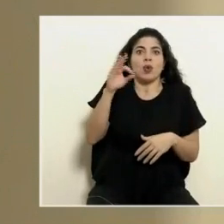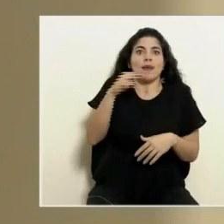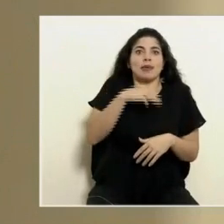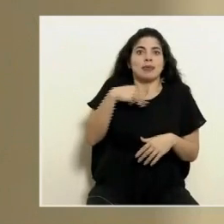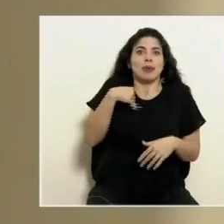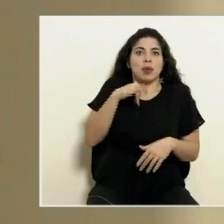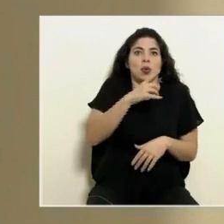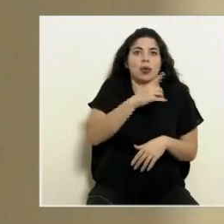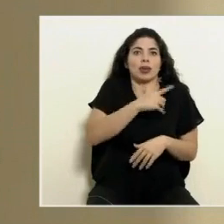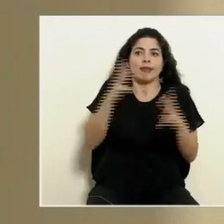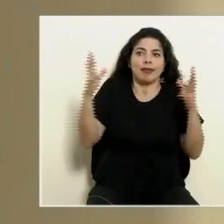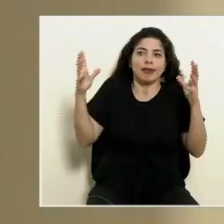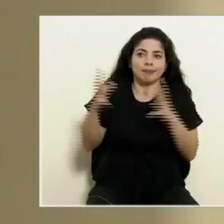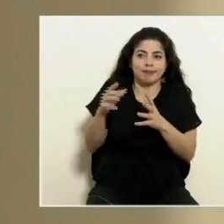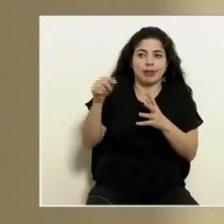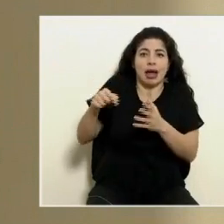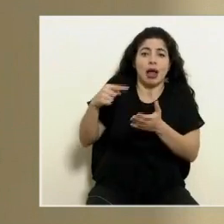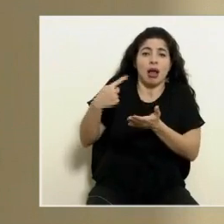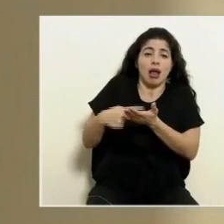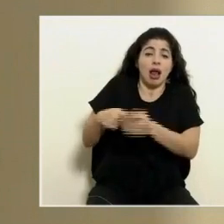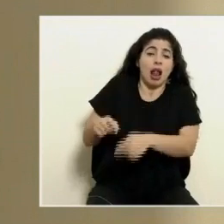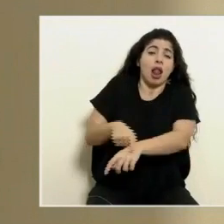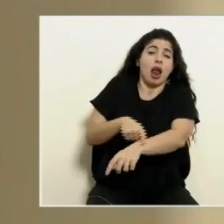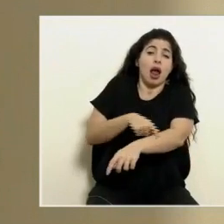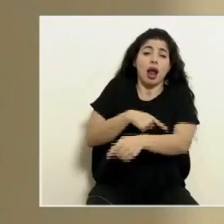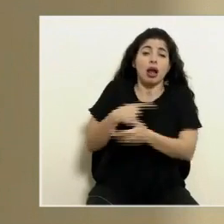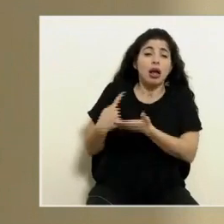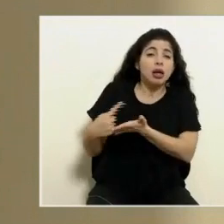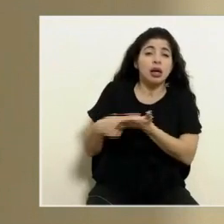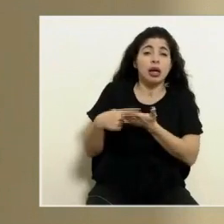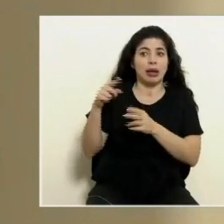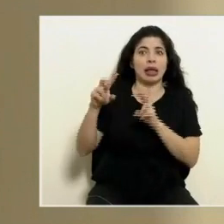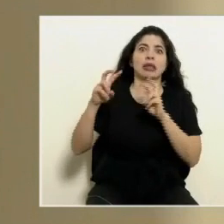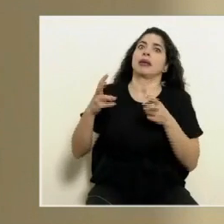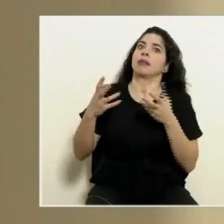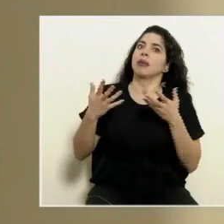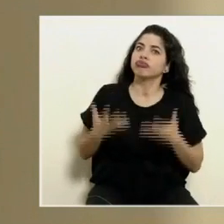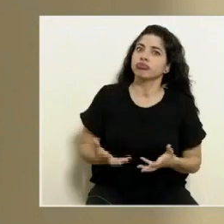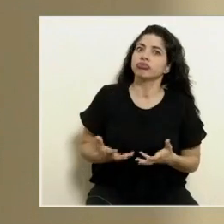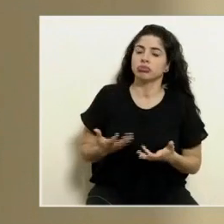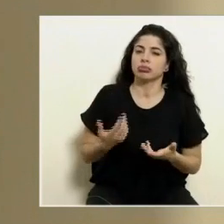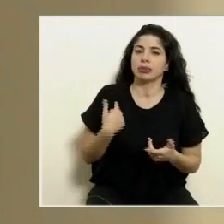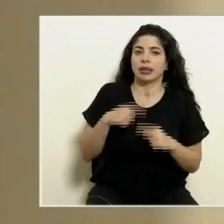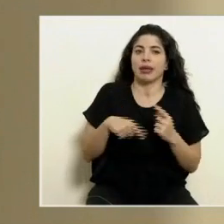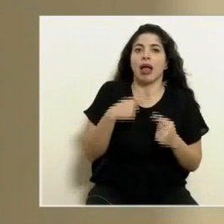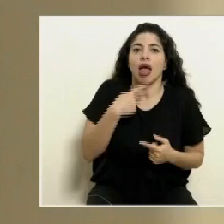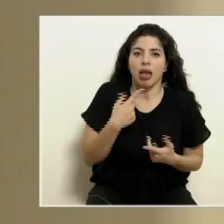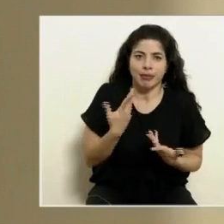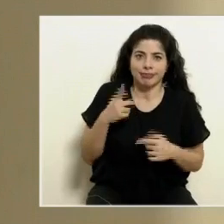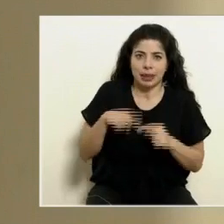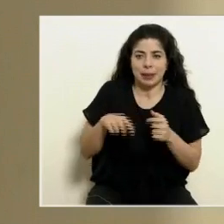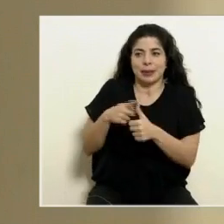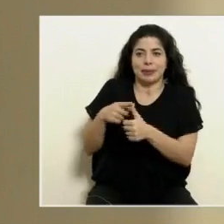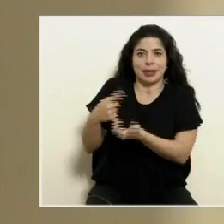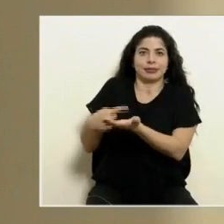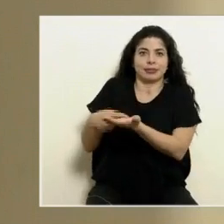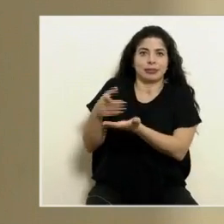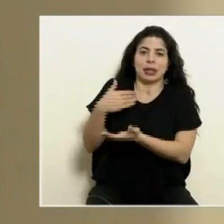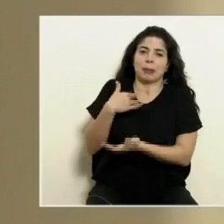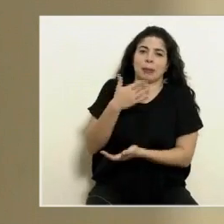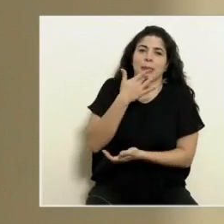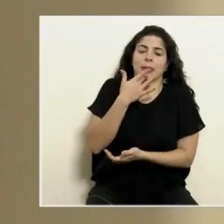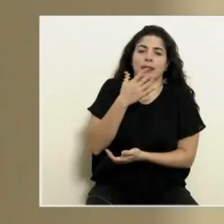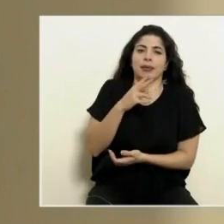Junta Directiva y esas discusiones son muy largas, especialmente en un tema de tanto calado. Así que prefiero